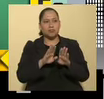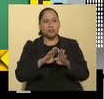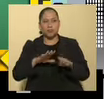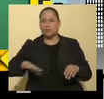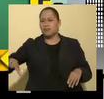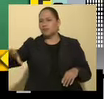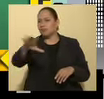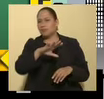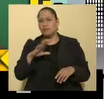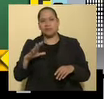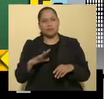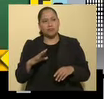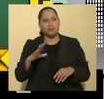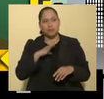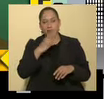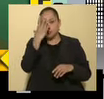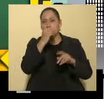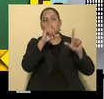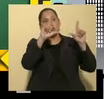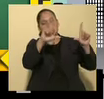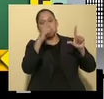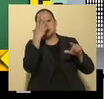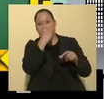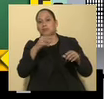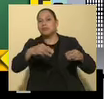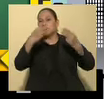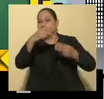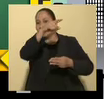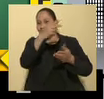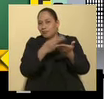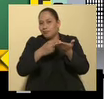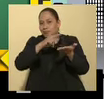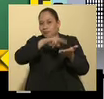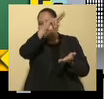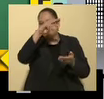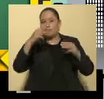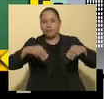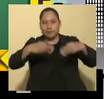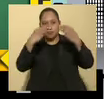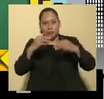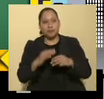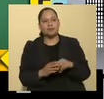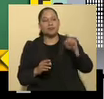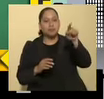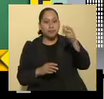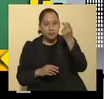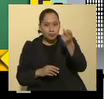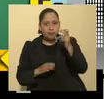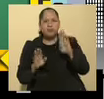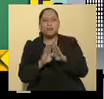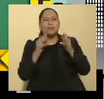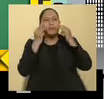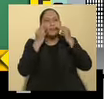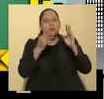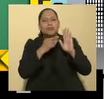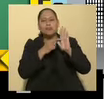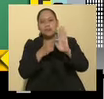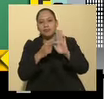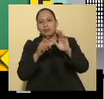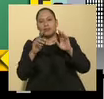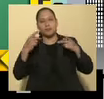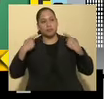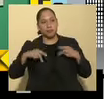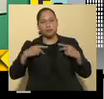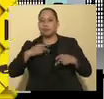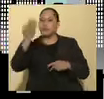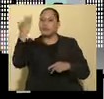tiene un gran... Qué bonito cuadro. Sí, del mercado, ¿no? El mercado, porque la intención pues básicamente era mostrar pues a la gente